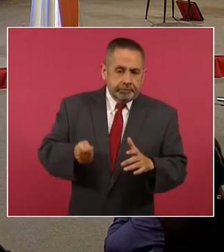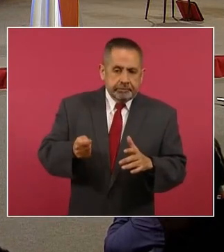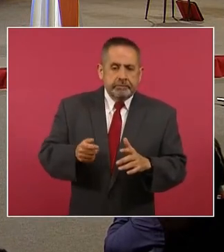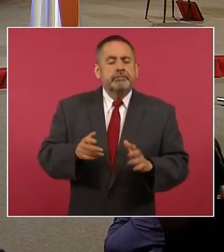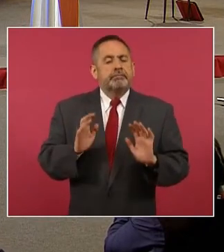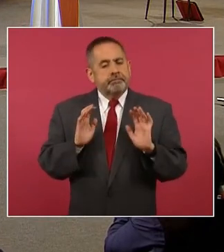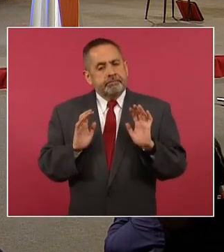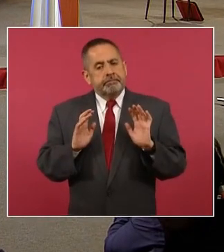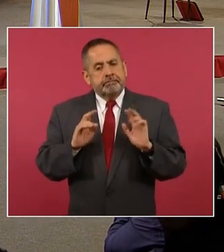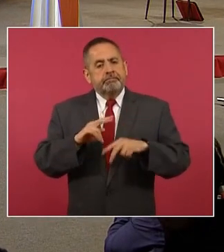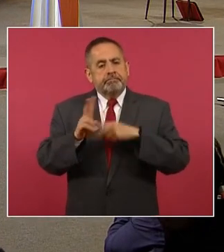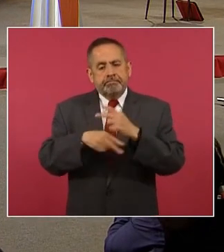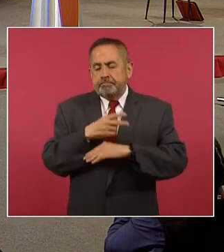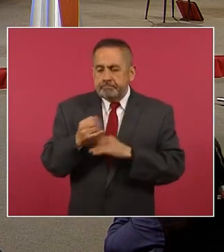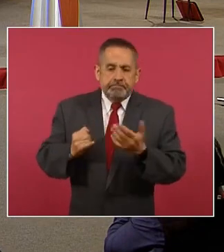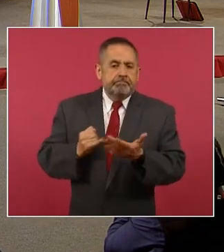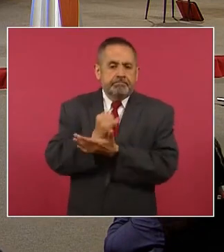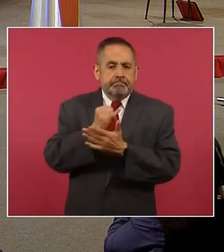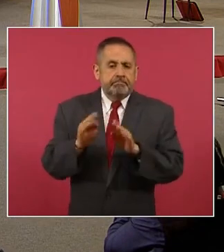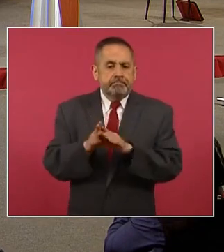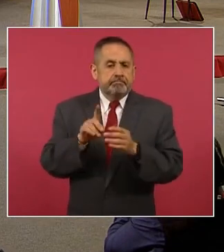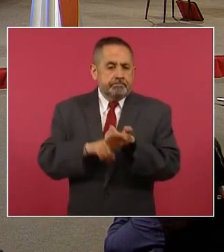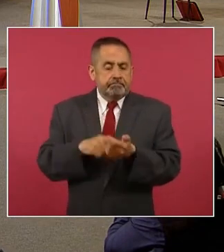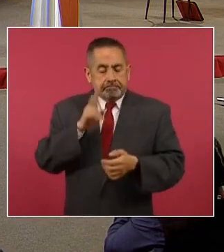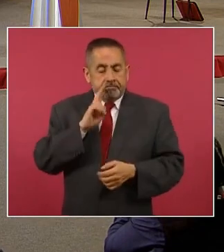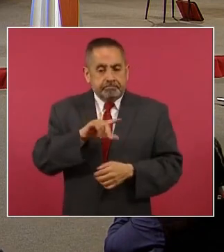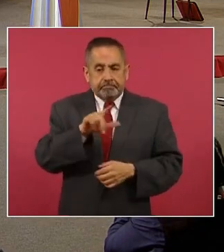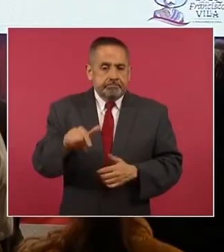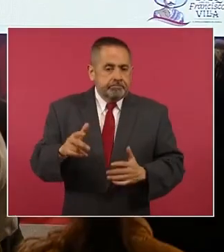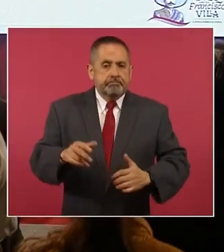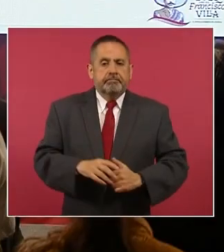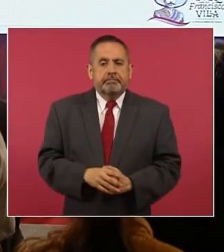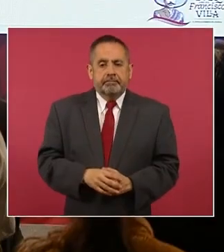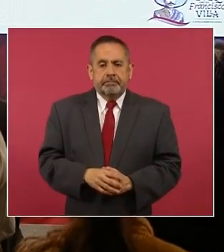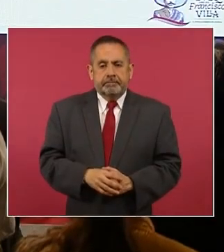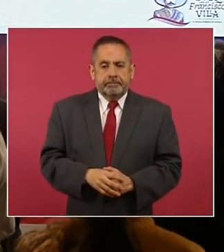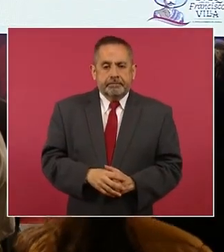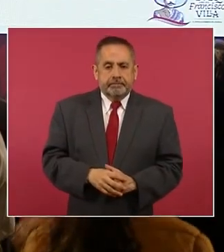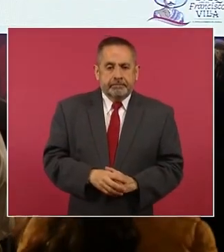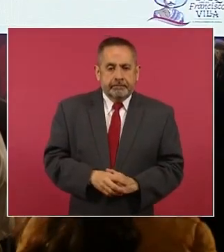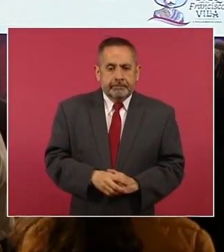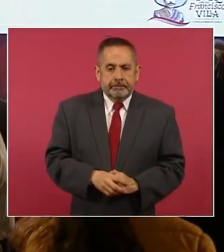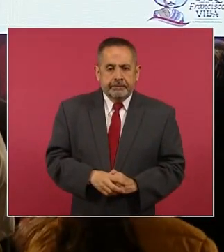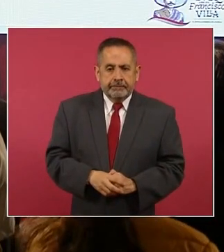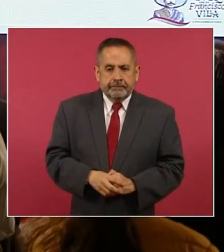que se pueda tomar decisiones después de la sentencia. Adelante, por favor.